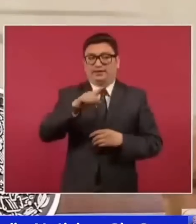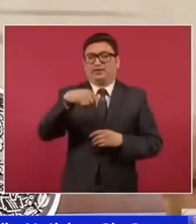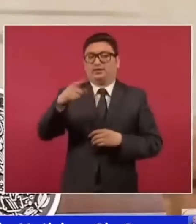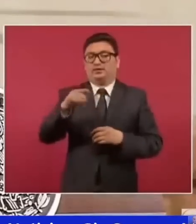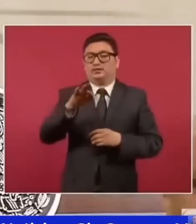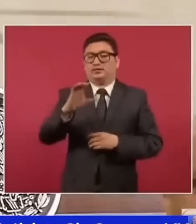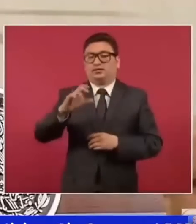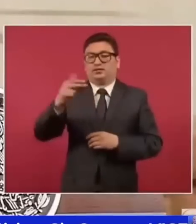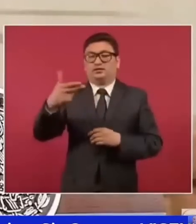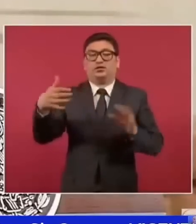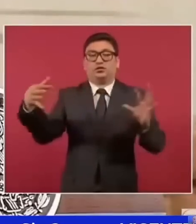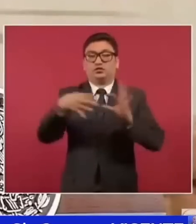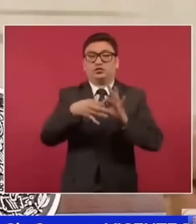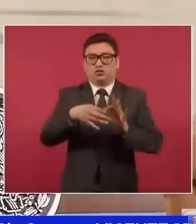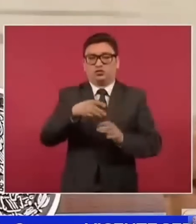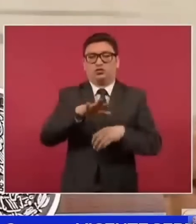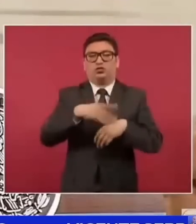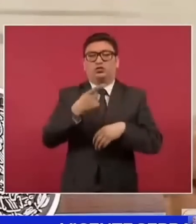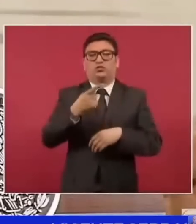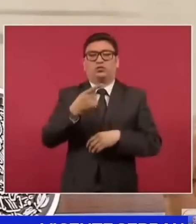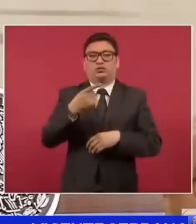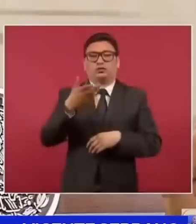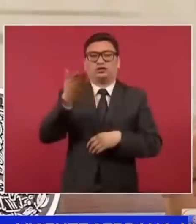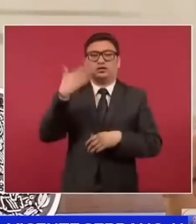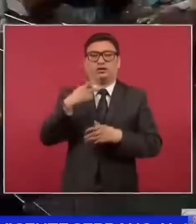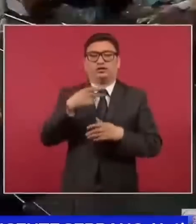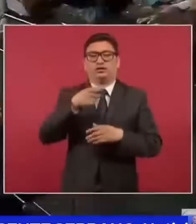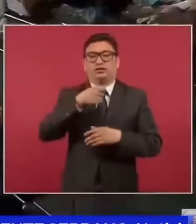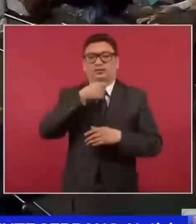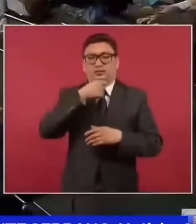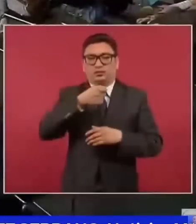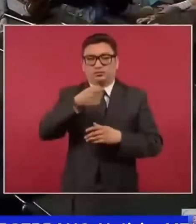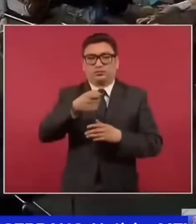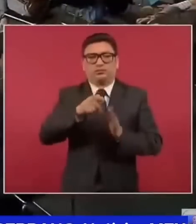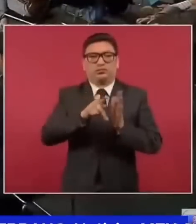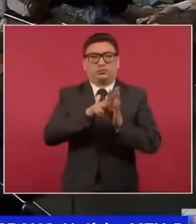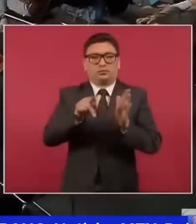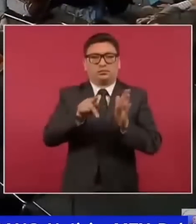Calderón, porque era periodista,